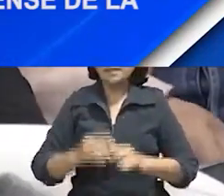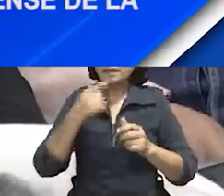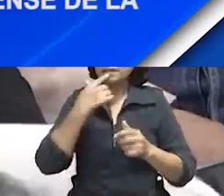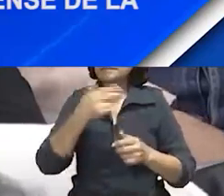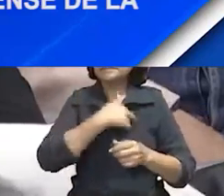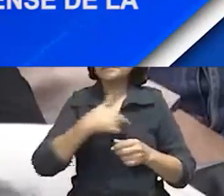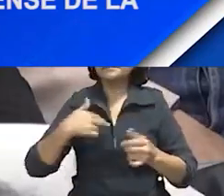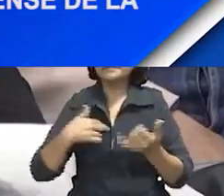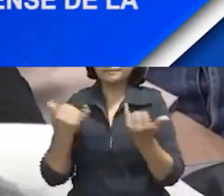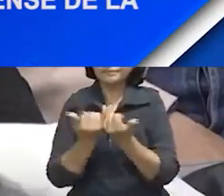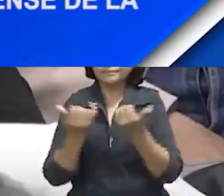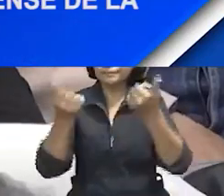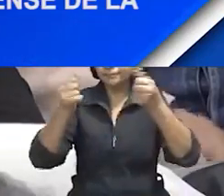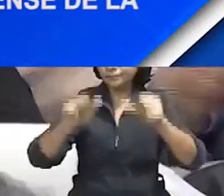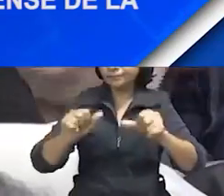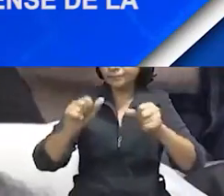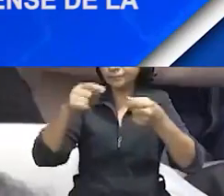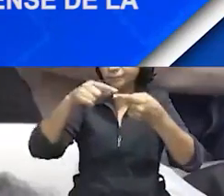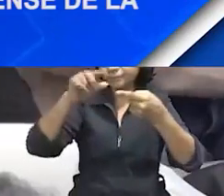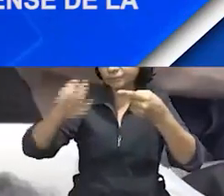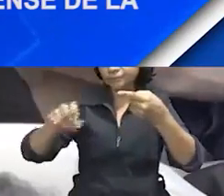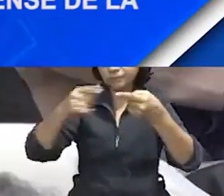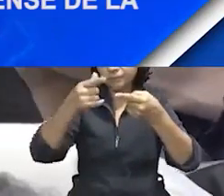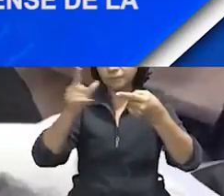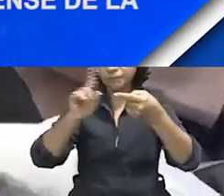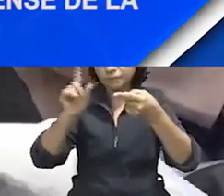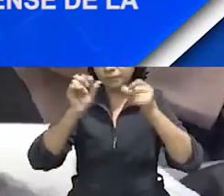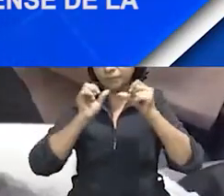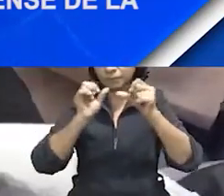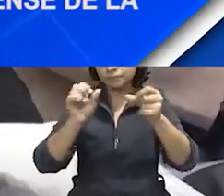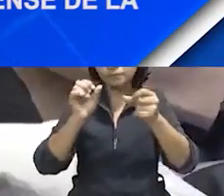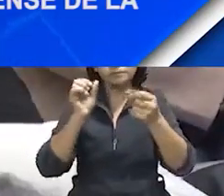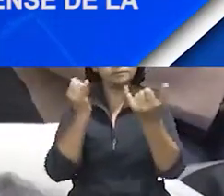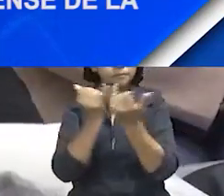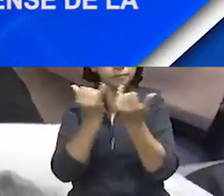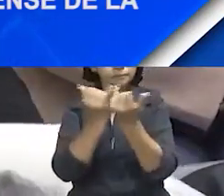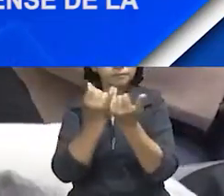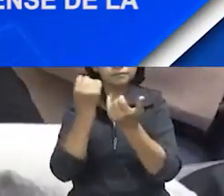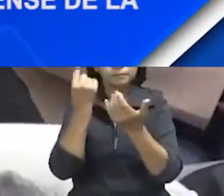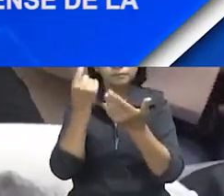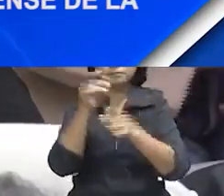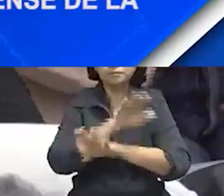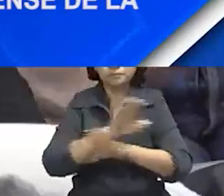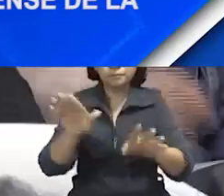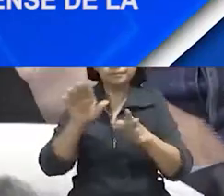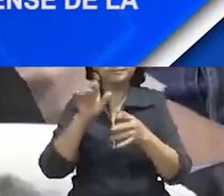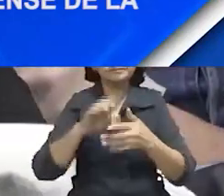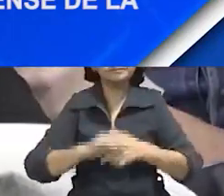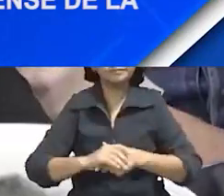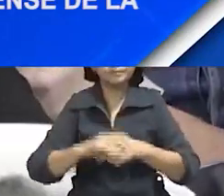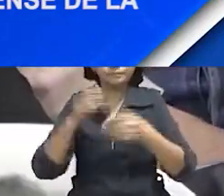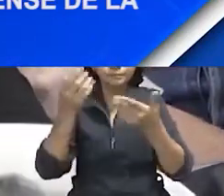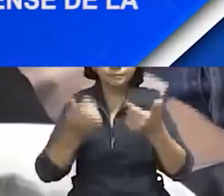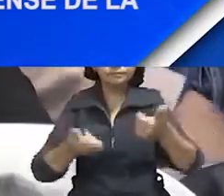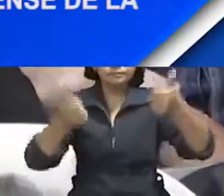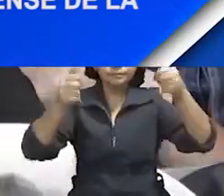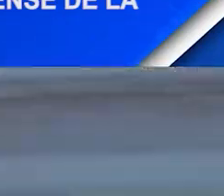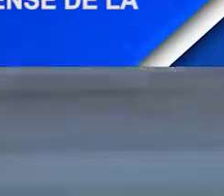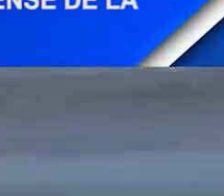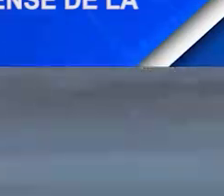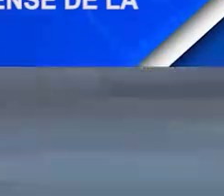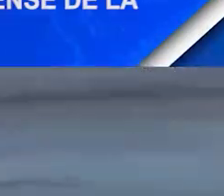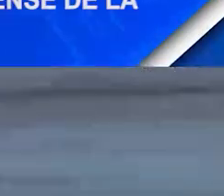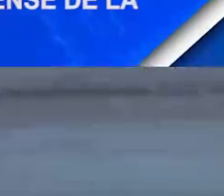por derogación expresa, derogación tácita, objeto cumplido o por plazo vencido. Normas